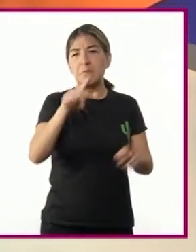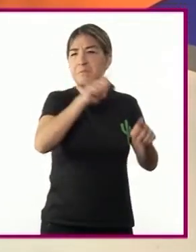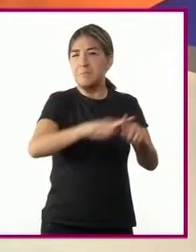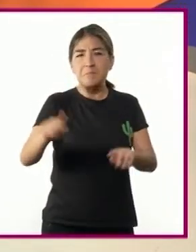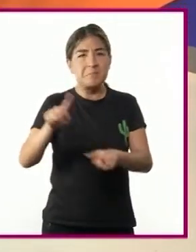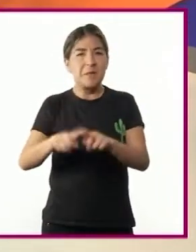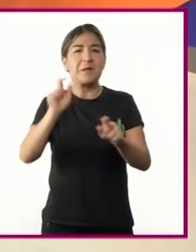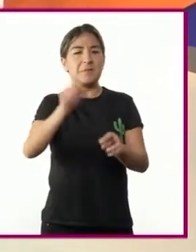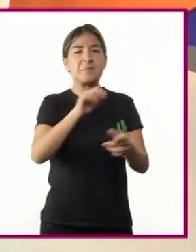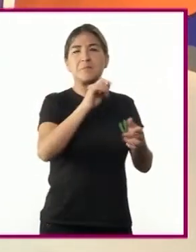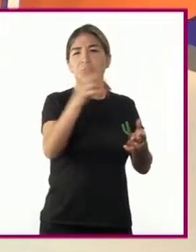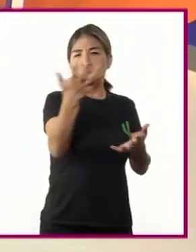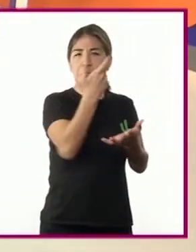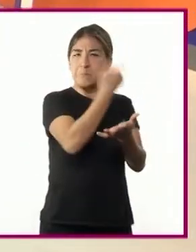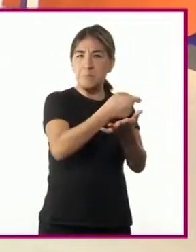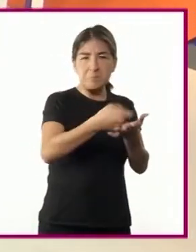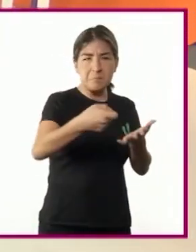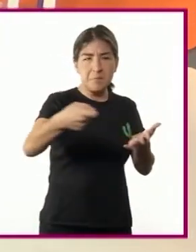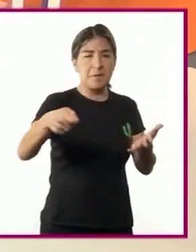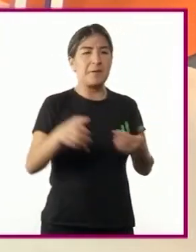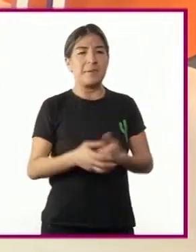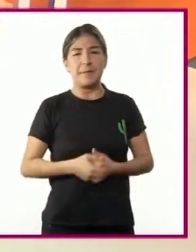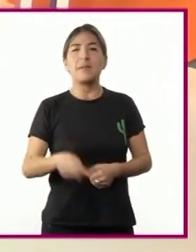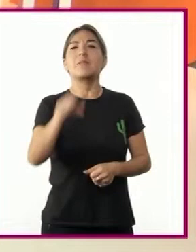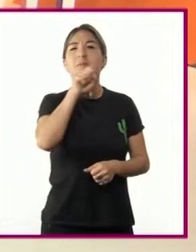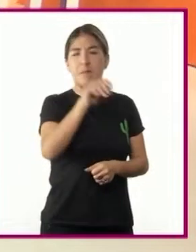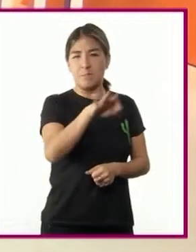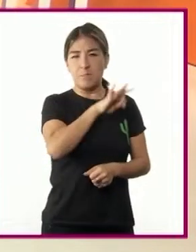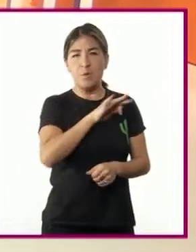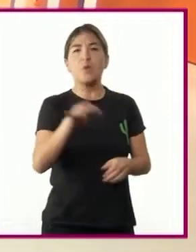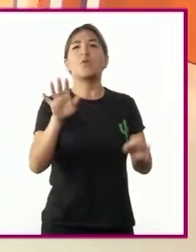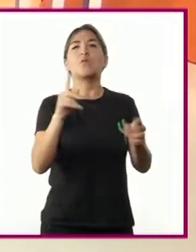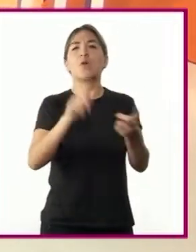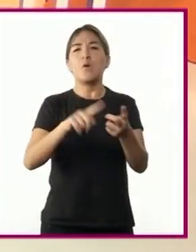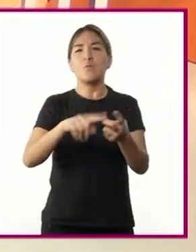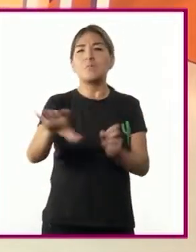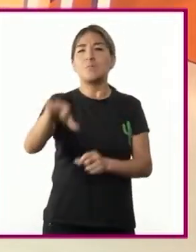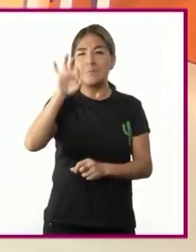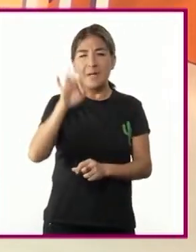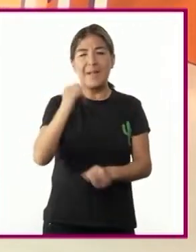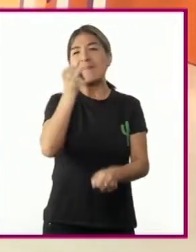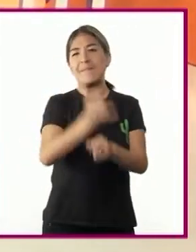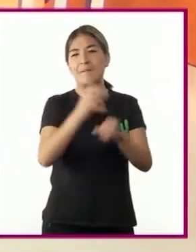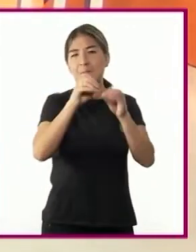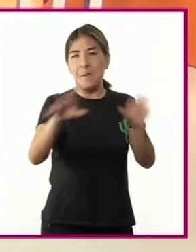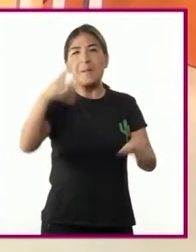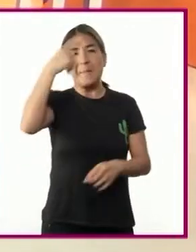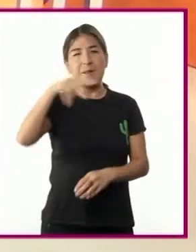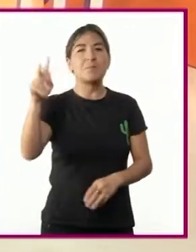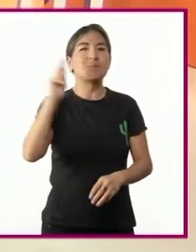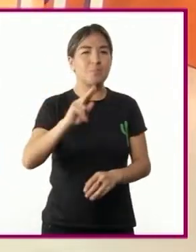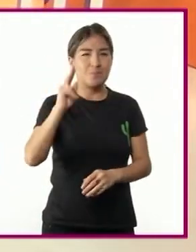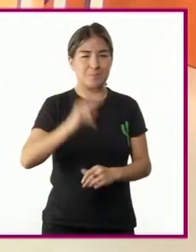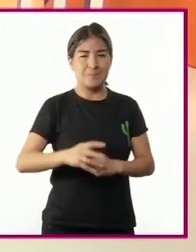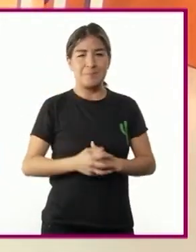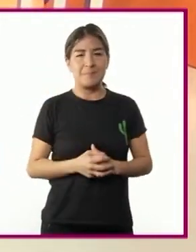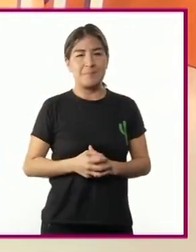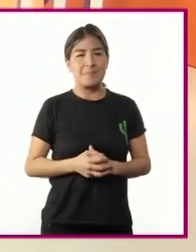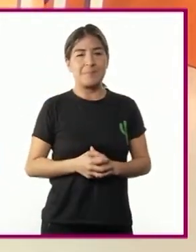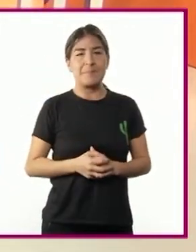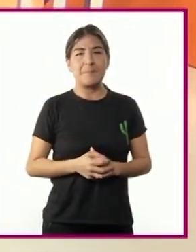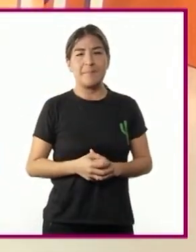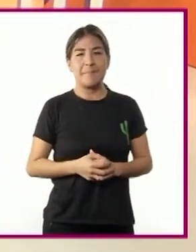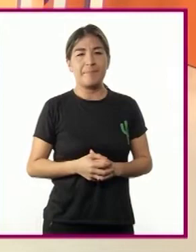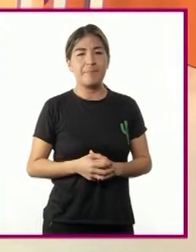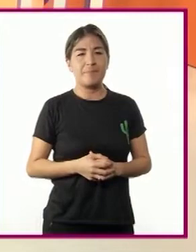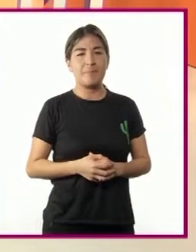los textos que redactemos, así que también las localizamos en los informes de experimentos.